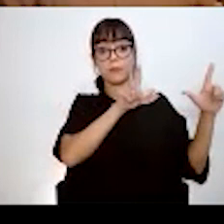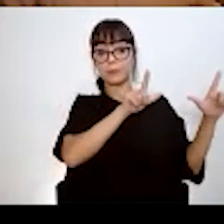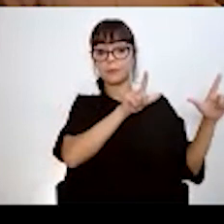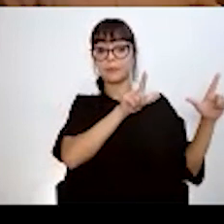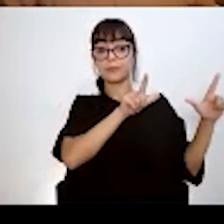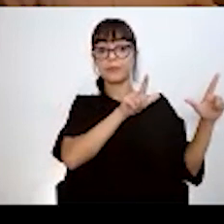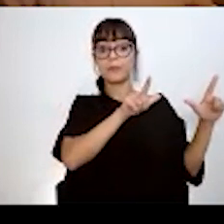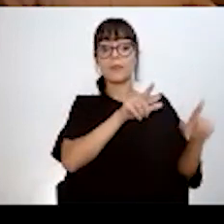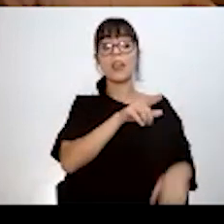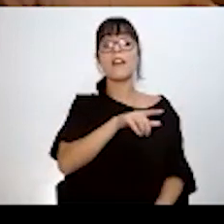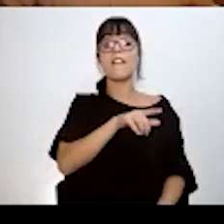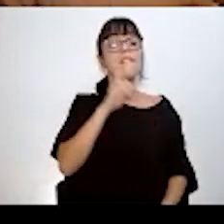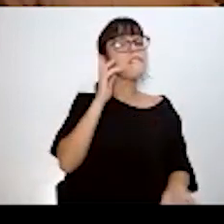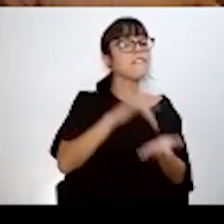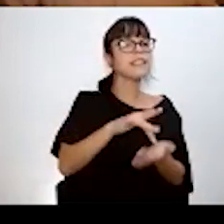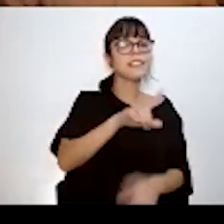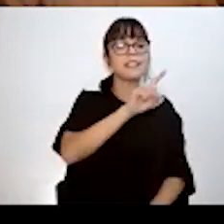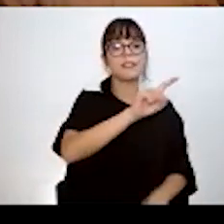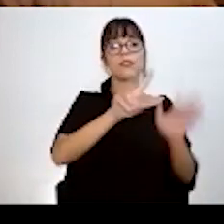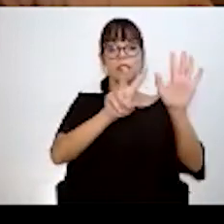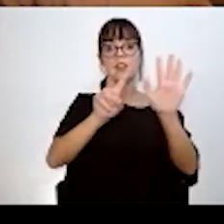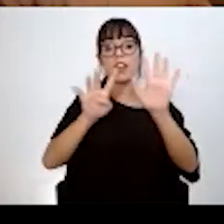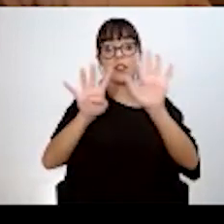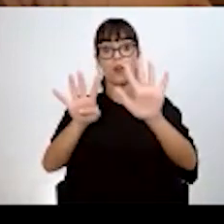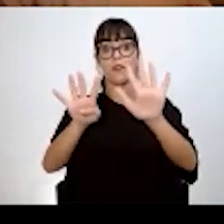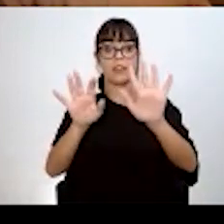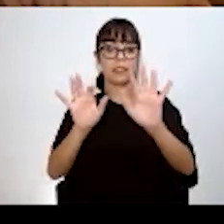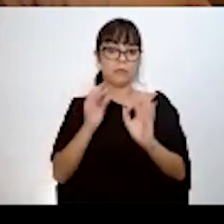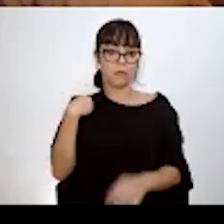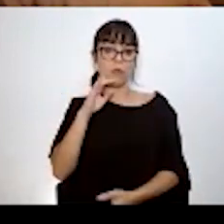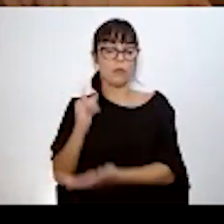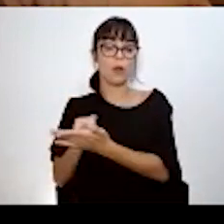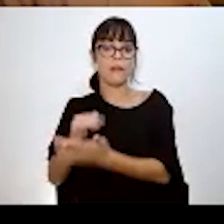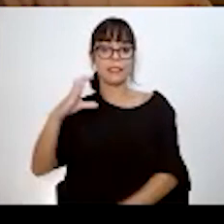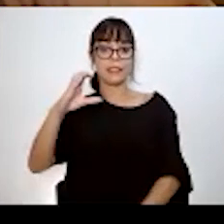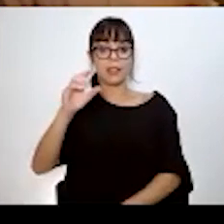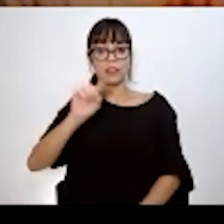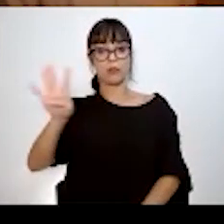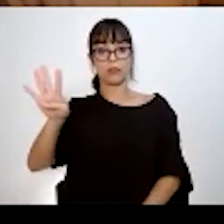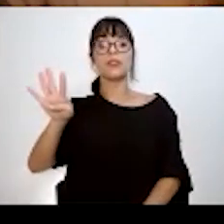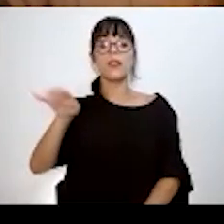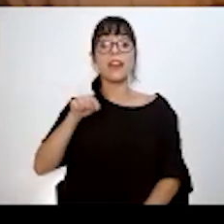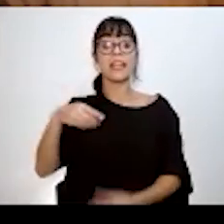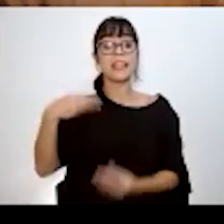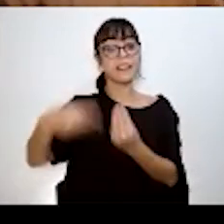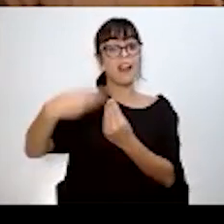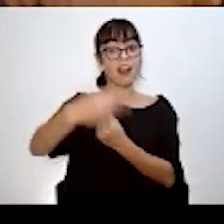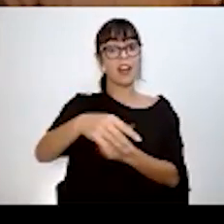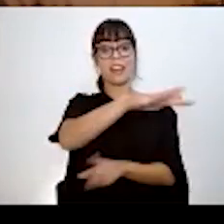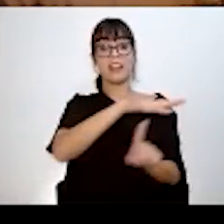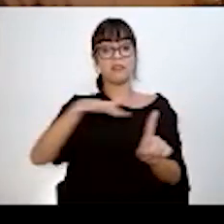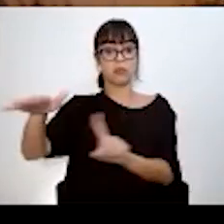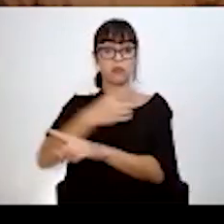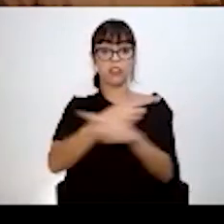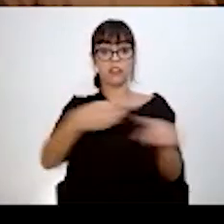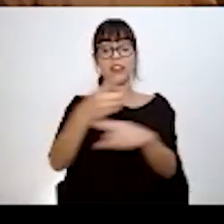179 fechas radiocarbónicas, todas ellas procedentes de contextos funerarios de Gran Canaria. Y nos permitió establecer una secuencia